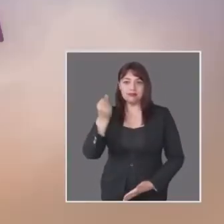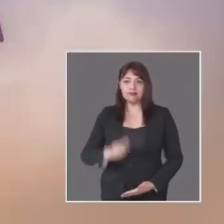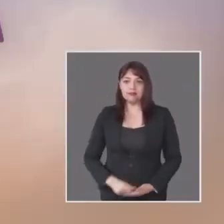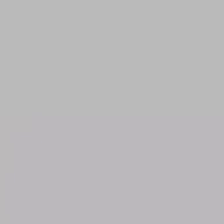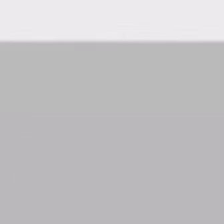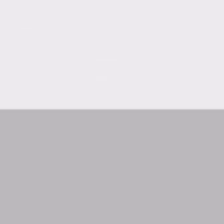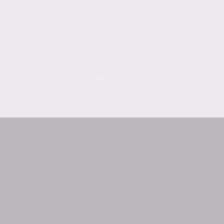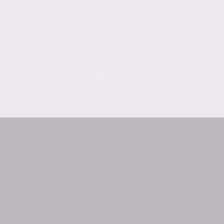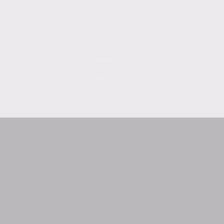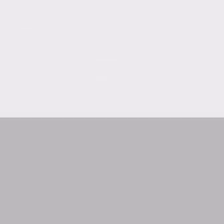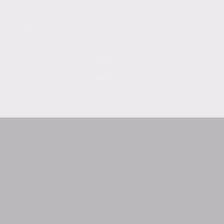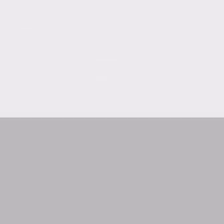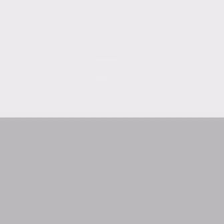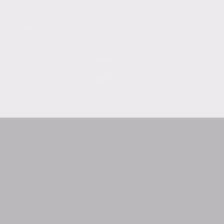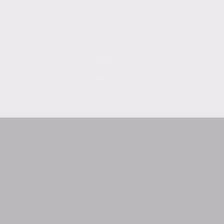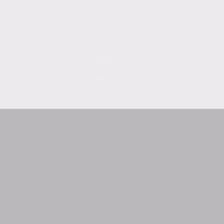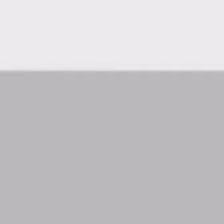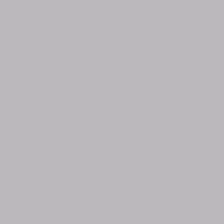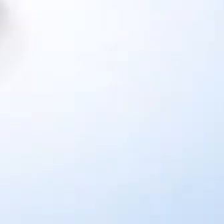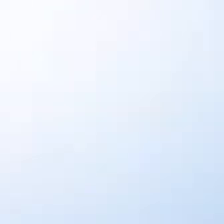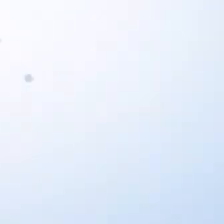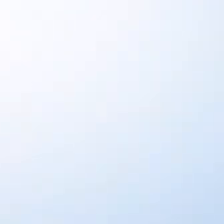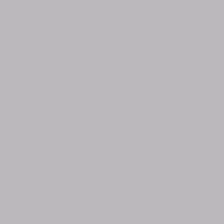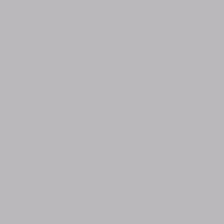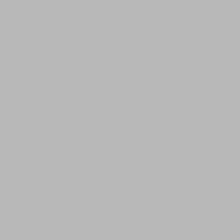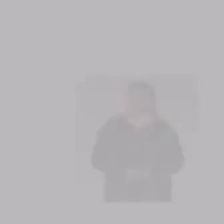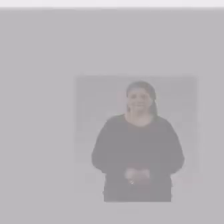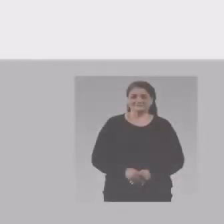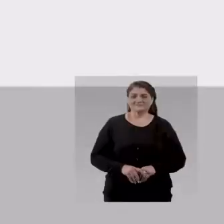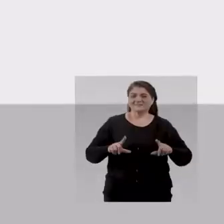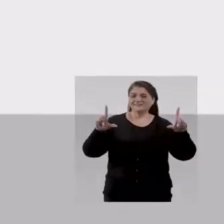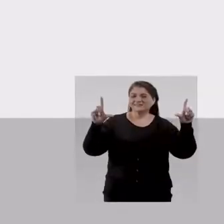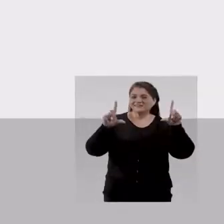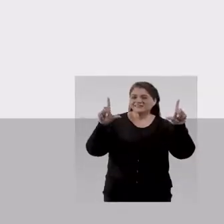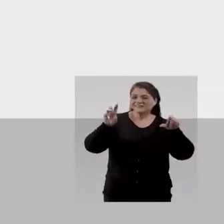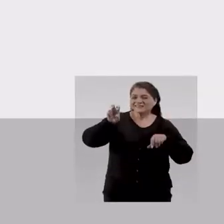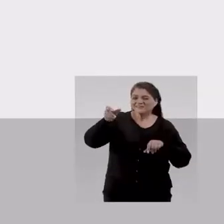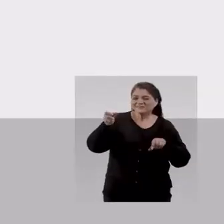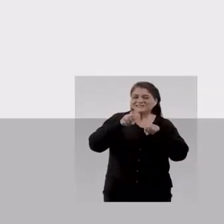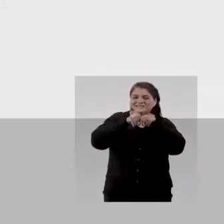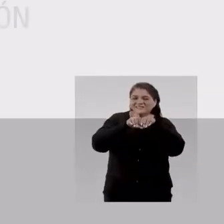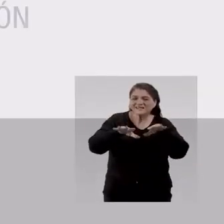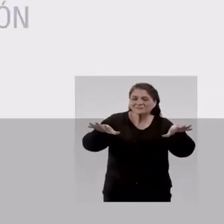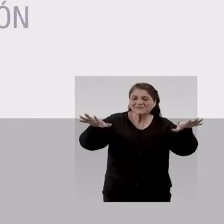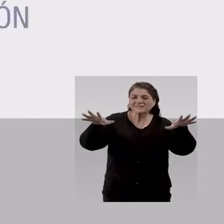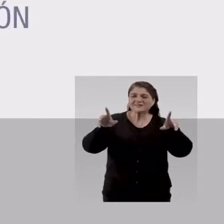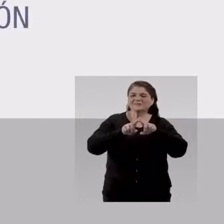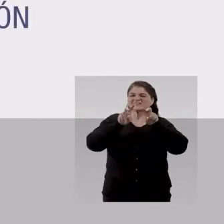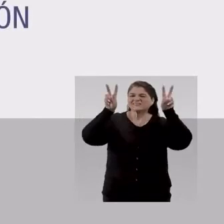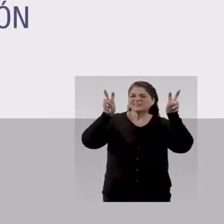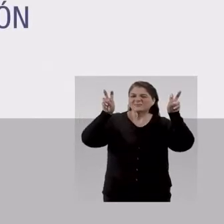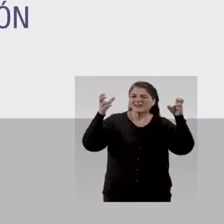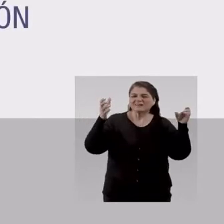por tus ideas. Los canales de televisión